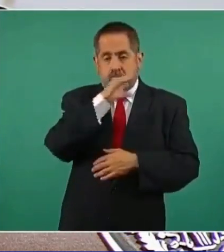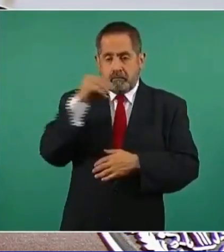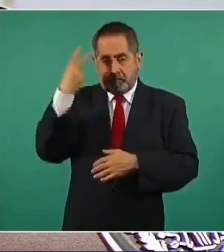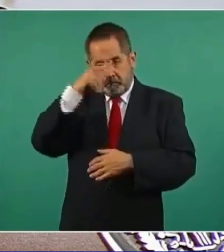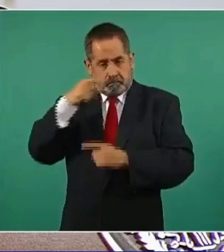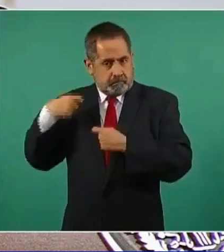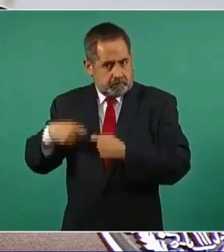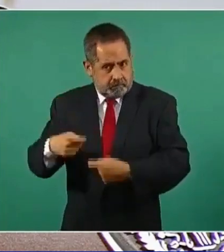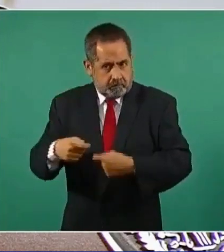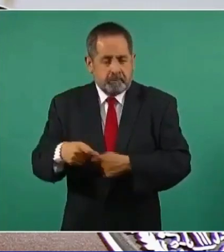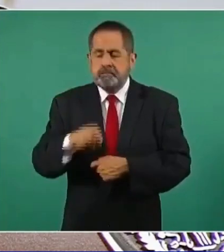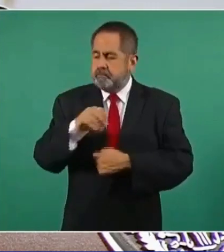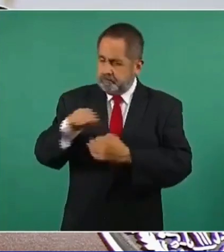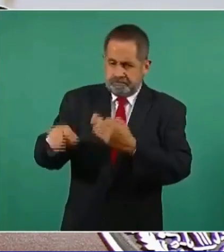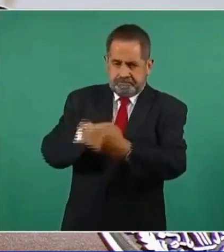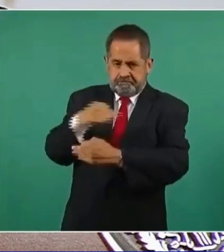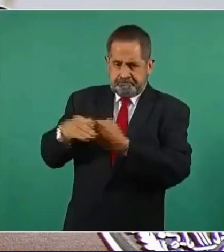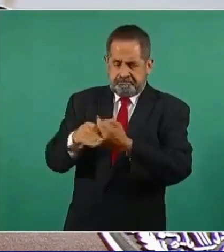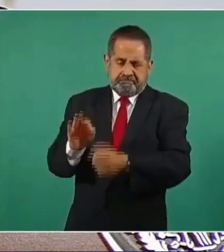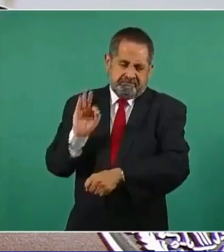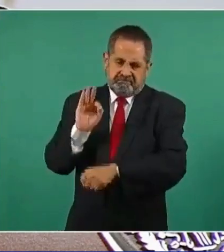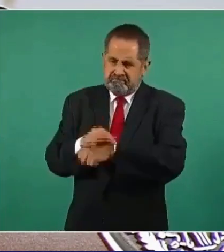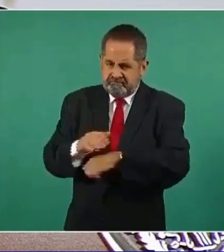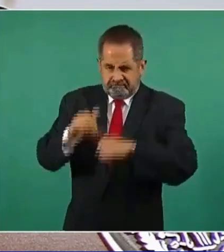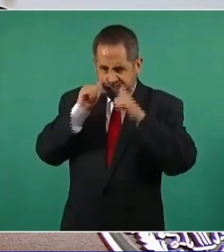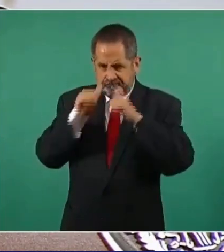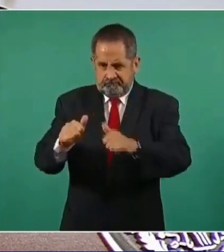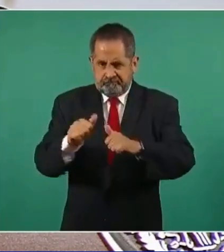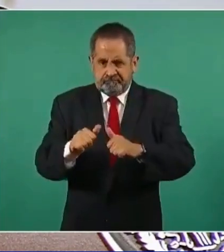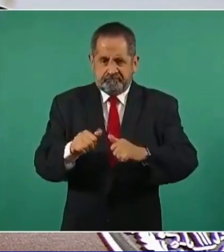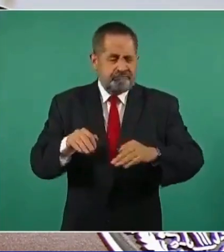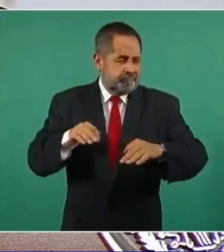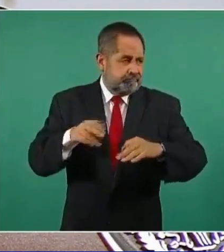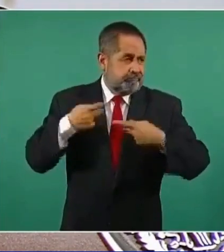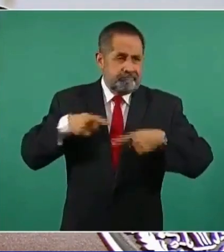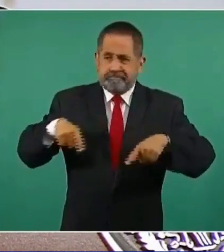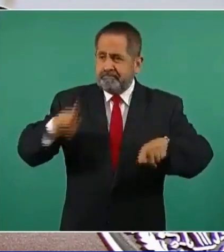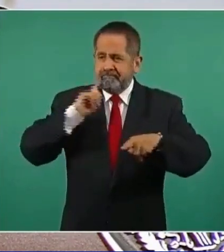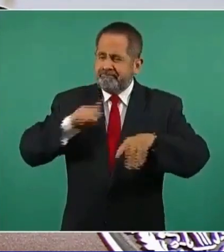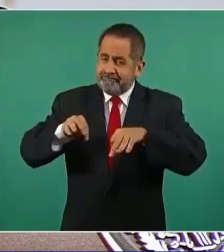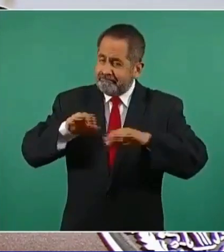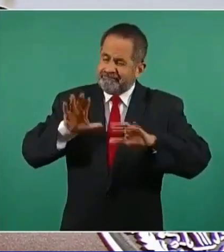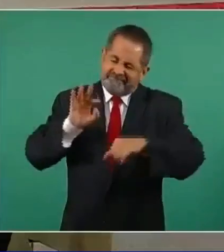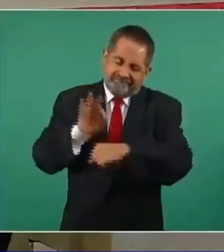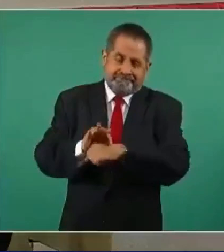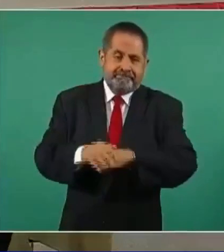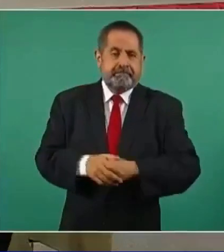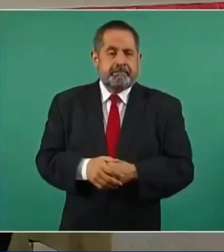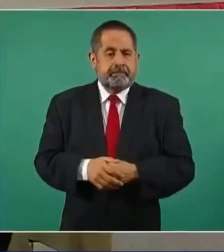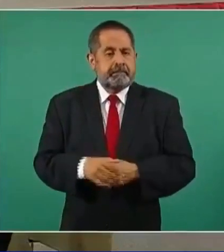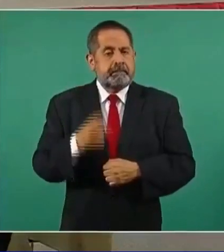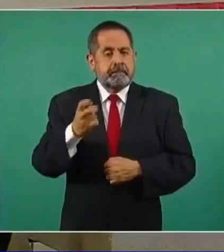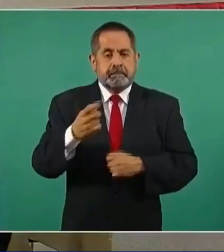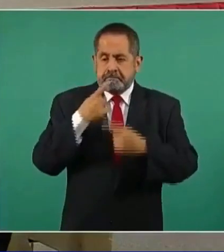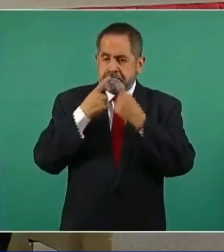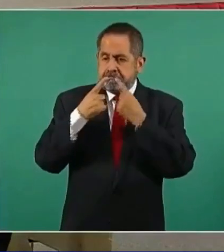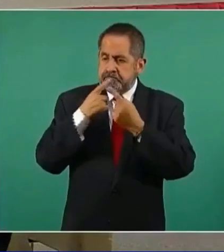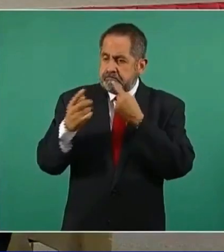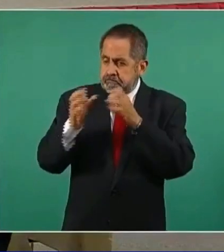afromexicanas, todas las mujeres trabajadoras. Y en este diálogo, la siguiente, por